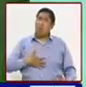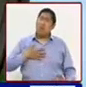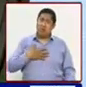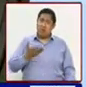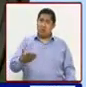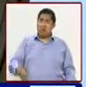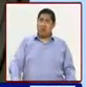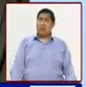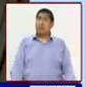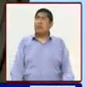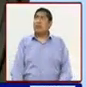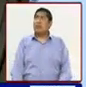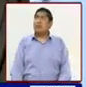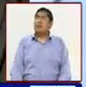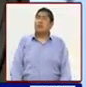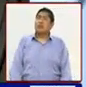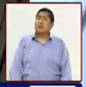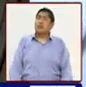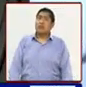ayuda.